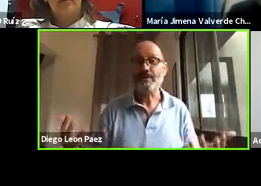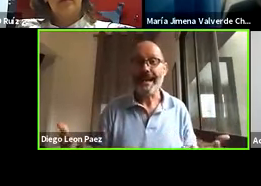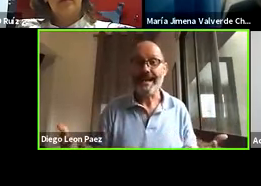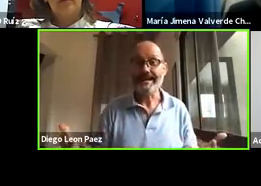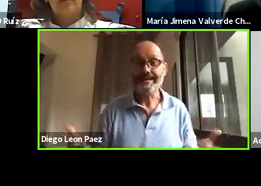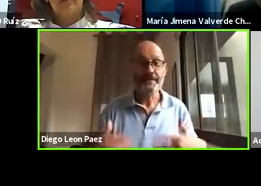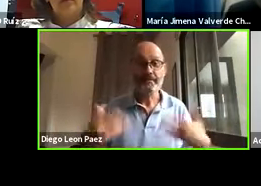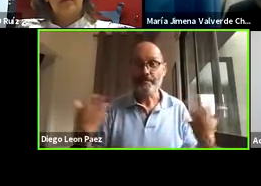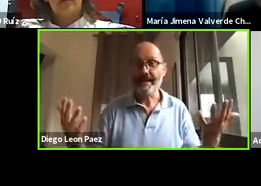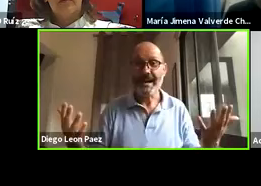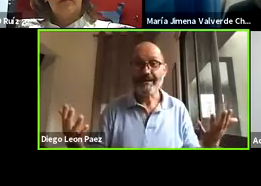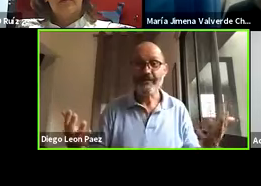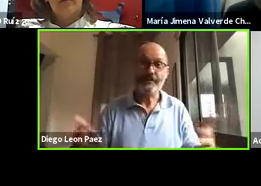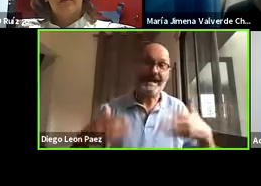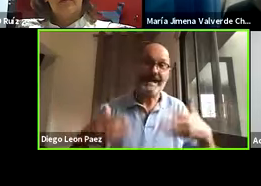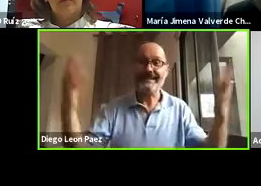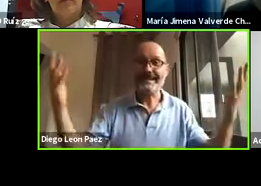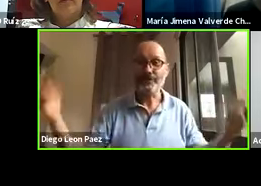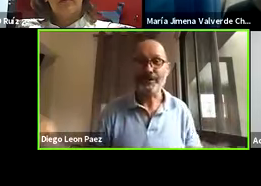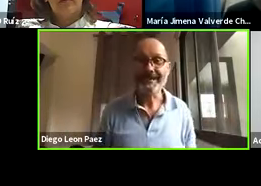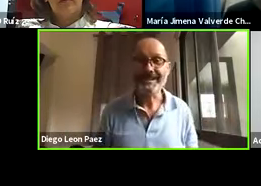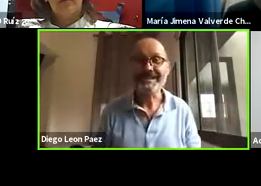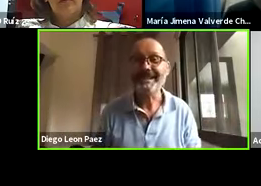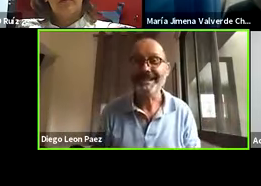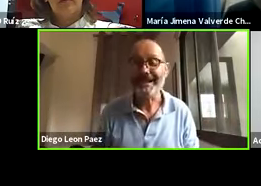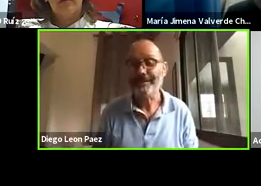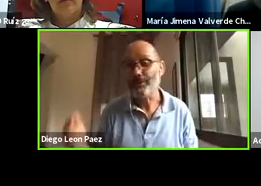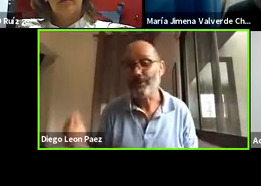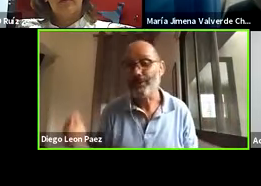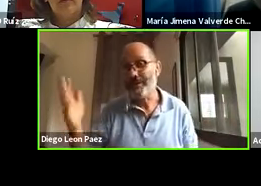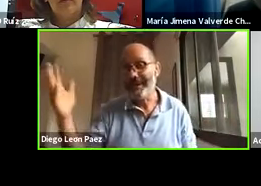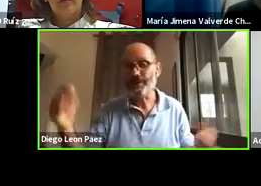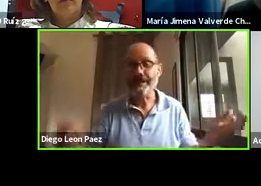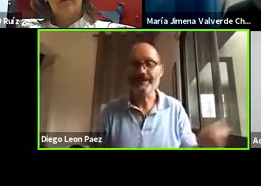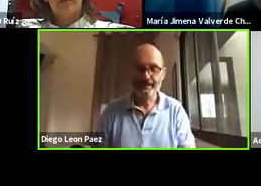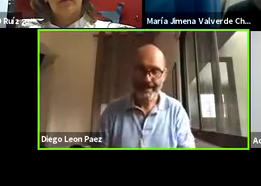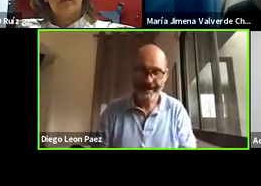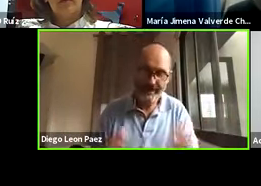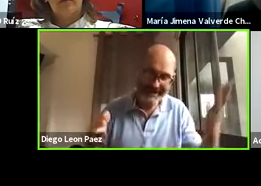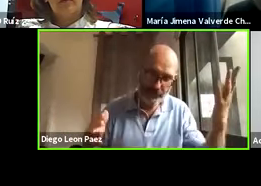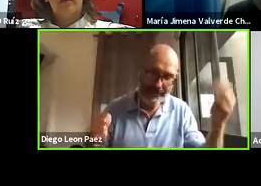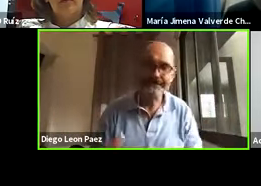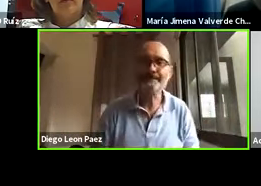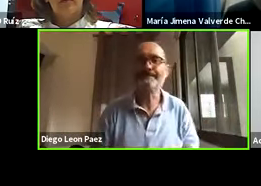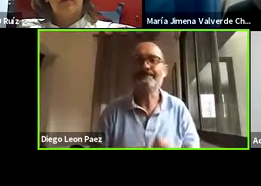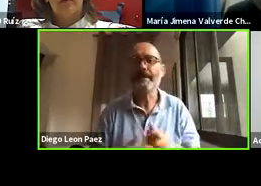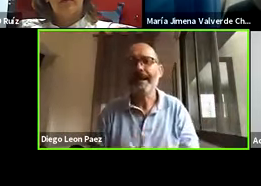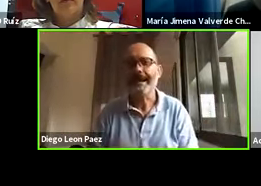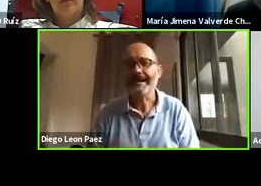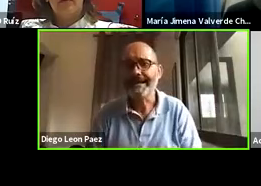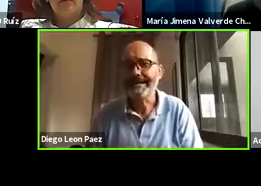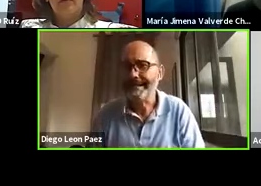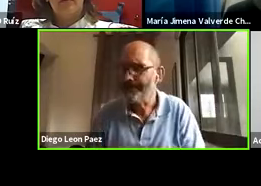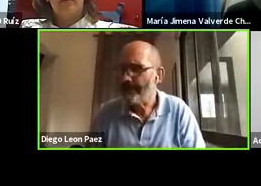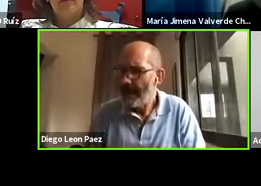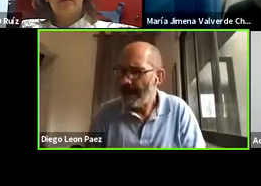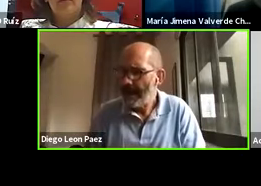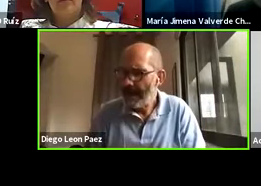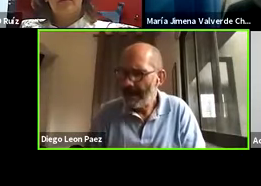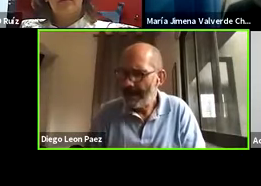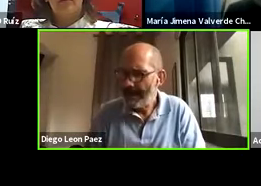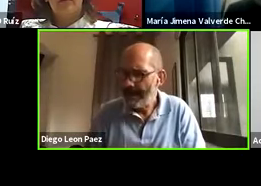tradicionales verdad grandes actores y actrices de teatro directores verdad o directoras actrices